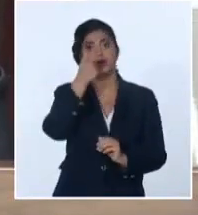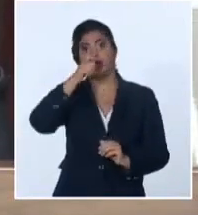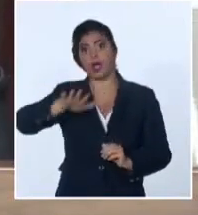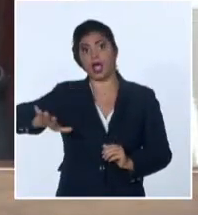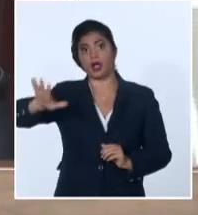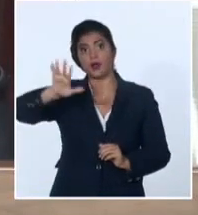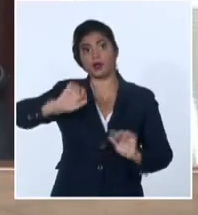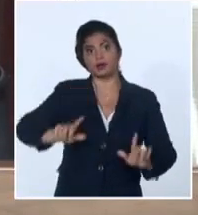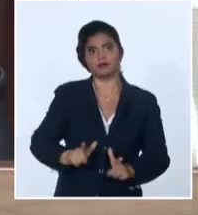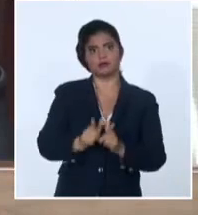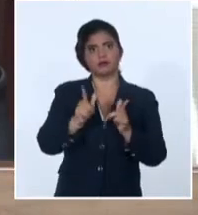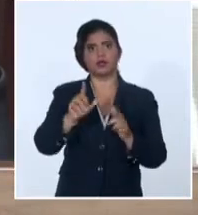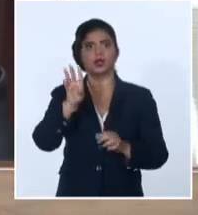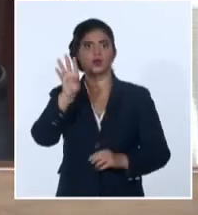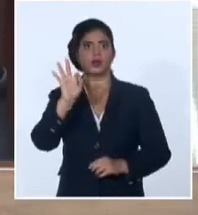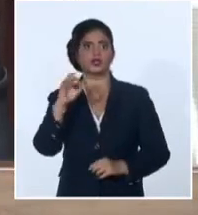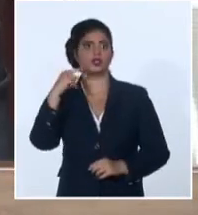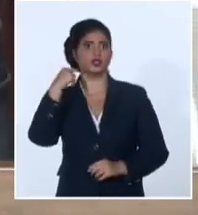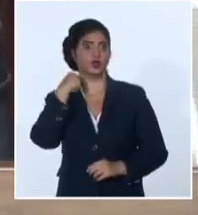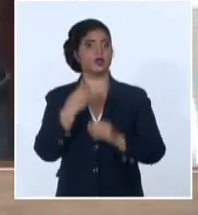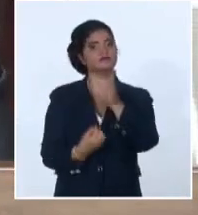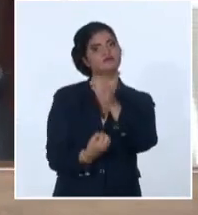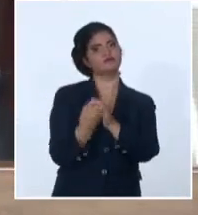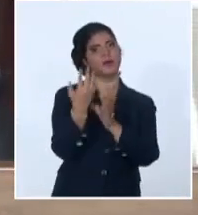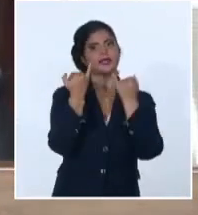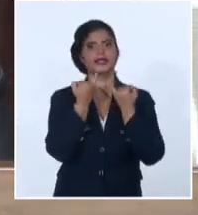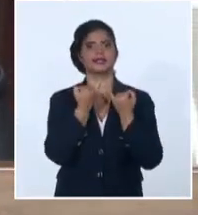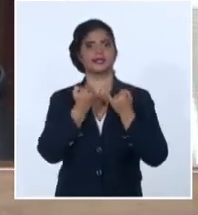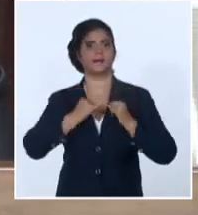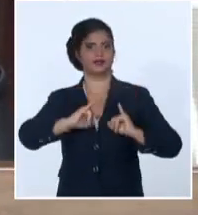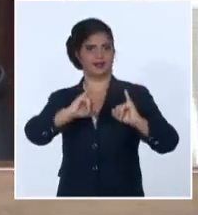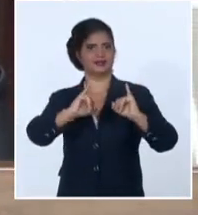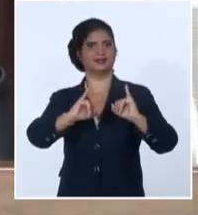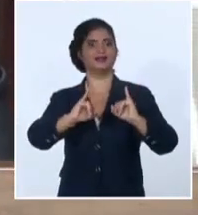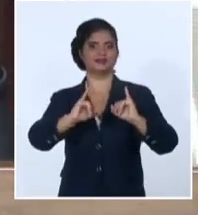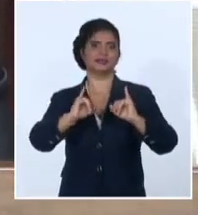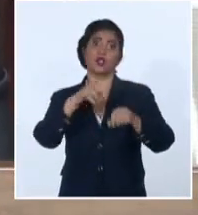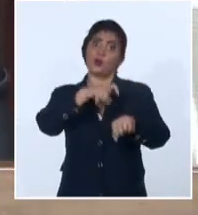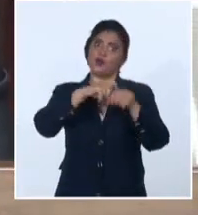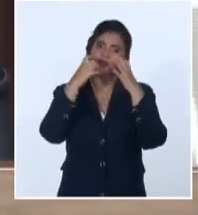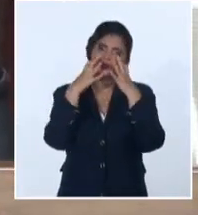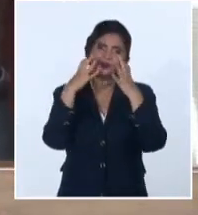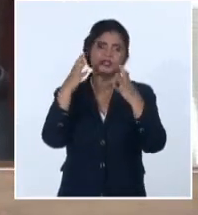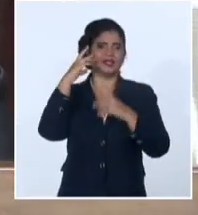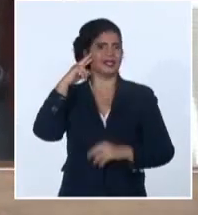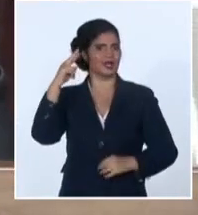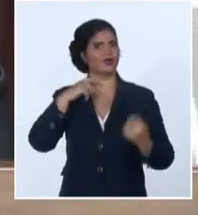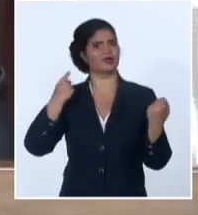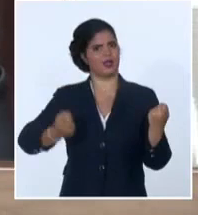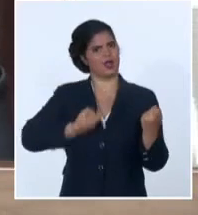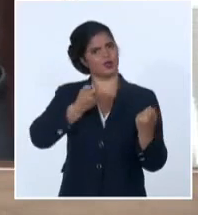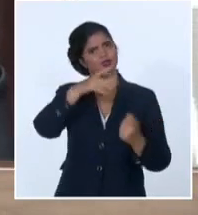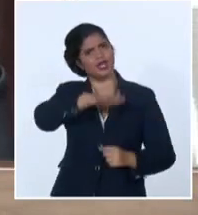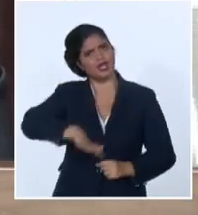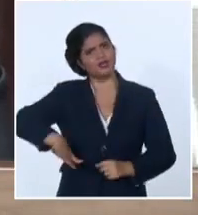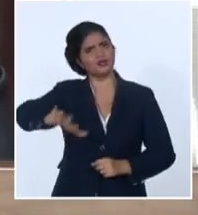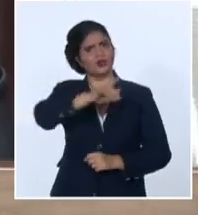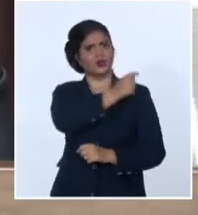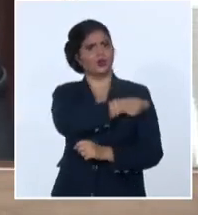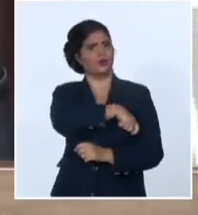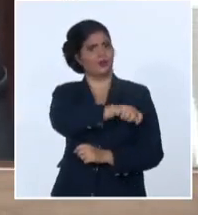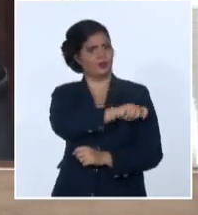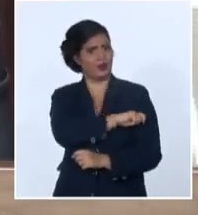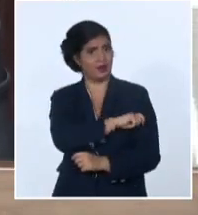la proclamación de su independencia, momento histórico en que recordamos al entrañable doctor Agostino